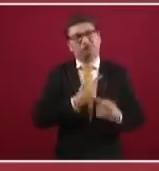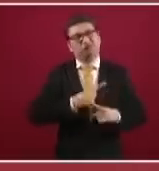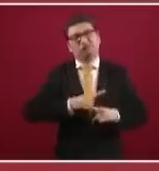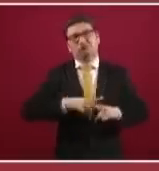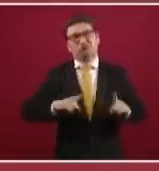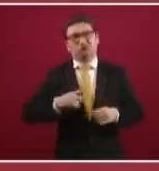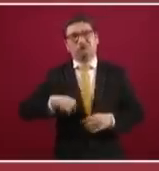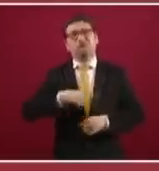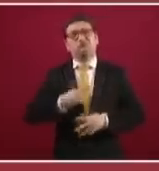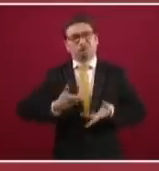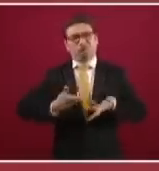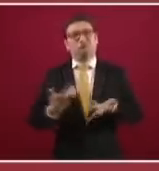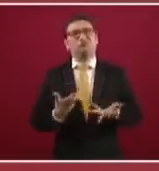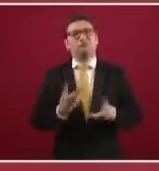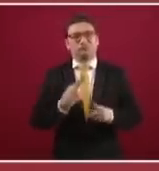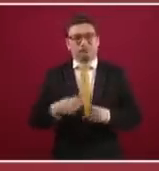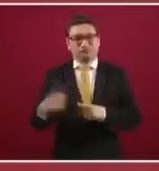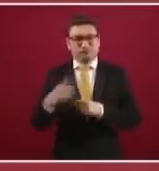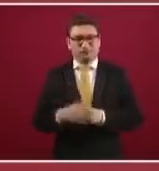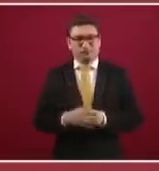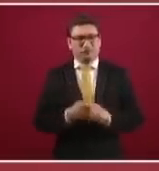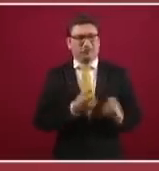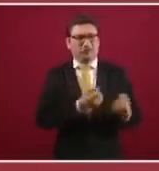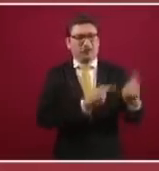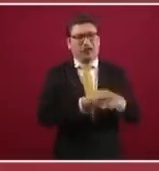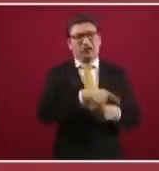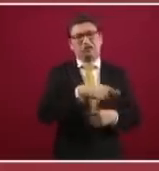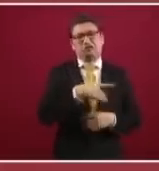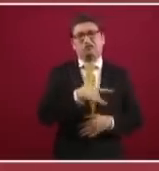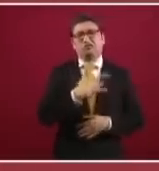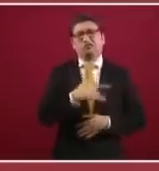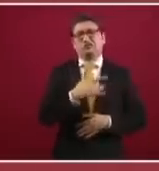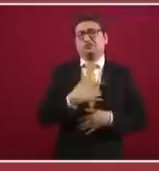que eso de la soberanía era un concepto